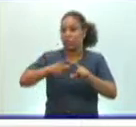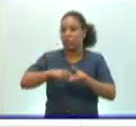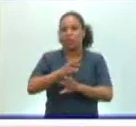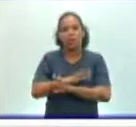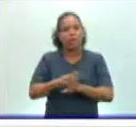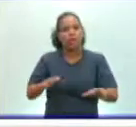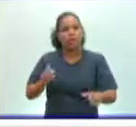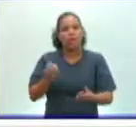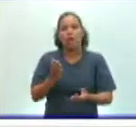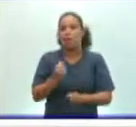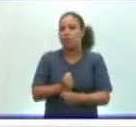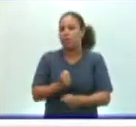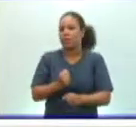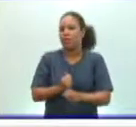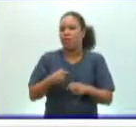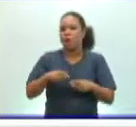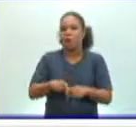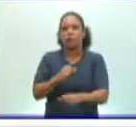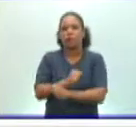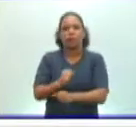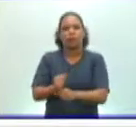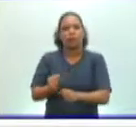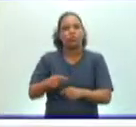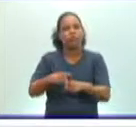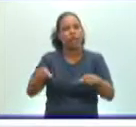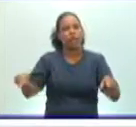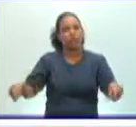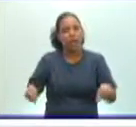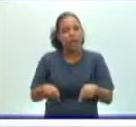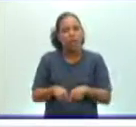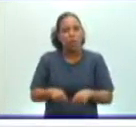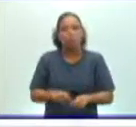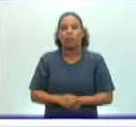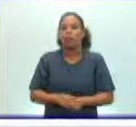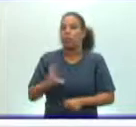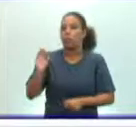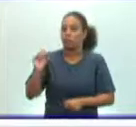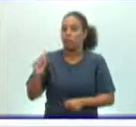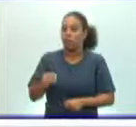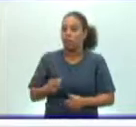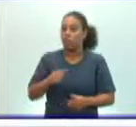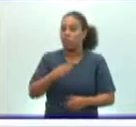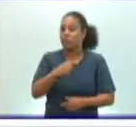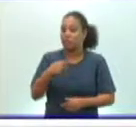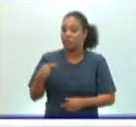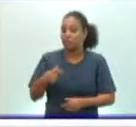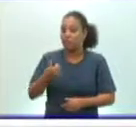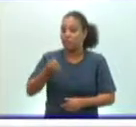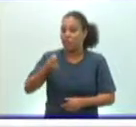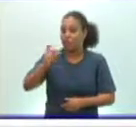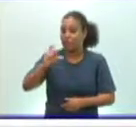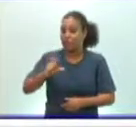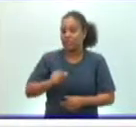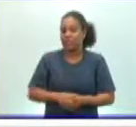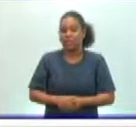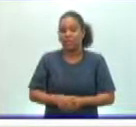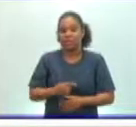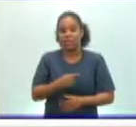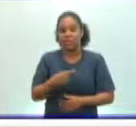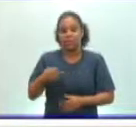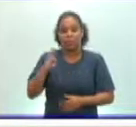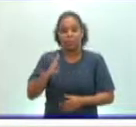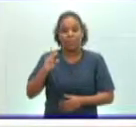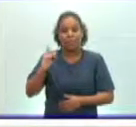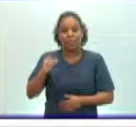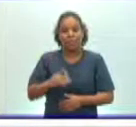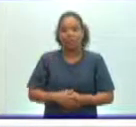trabajado con tus profesores en el aula. Estamos hablando, por ejemplo, del segmento AC y el segmento